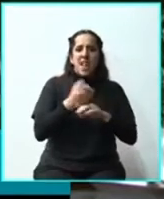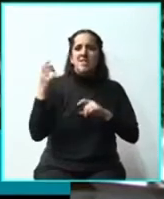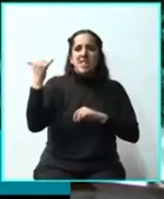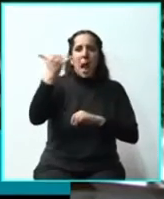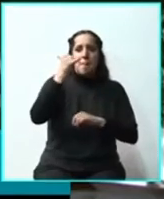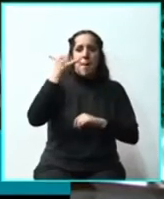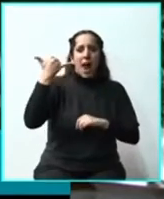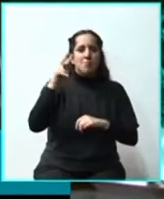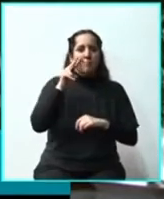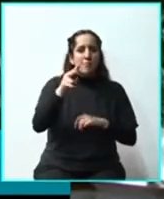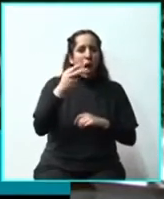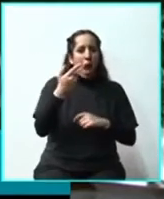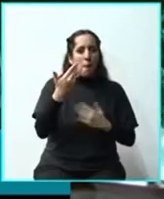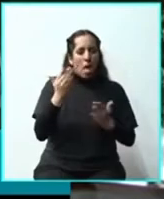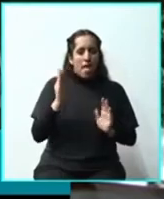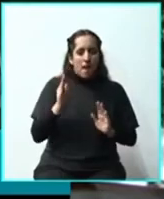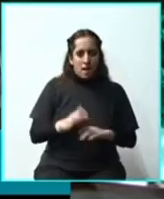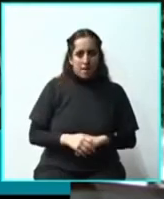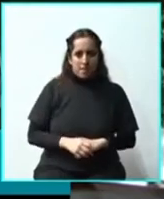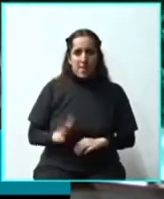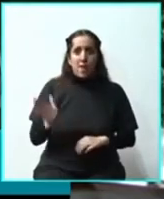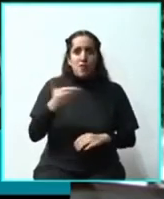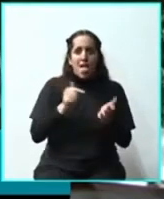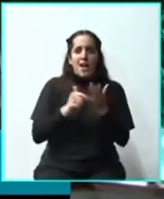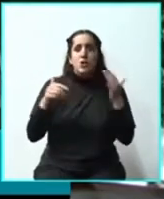cámaras de la ciudad.